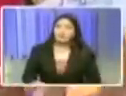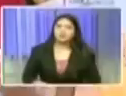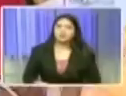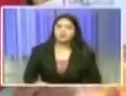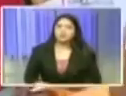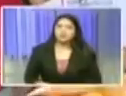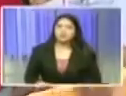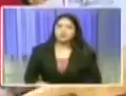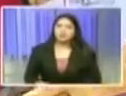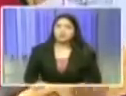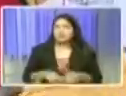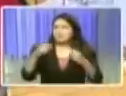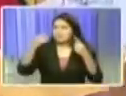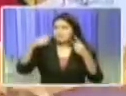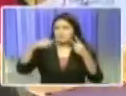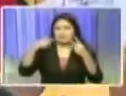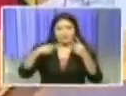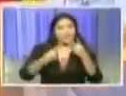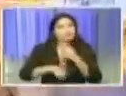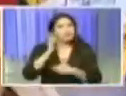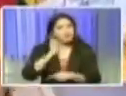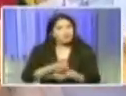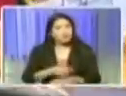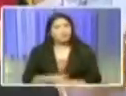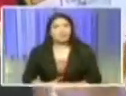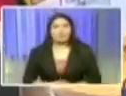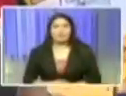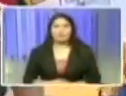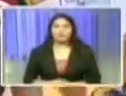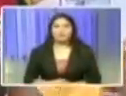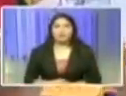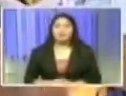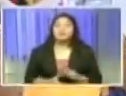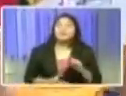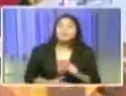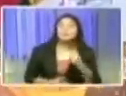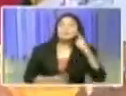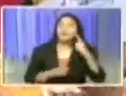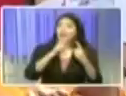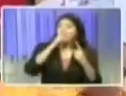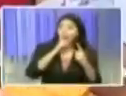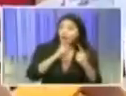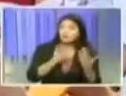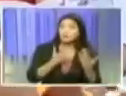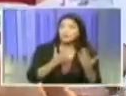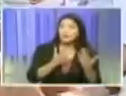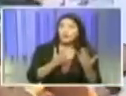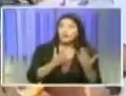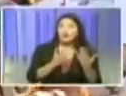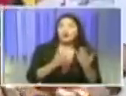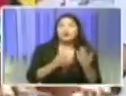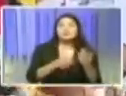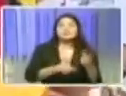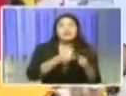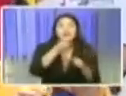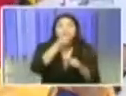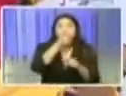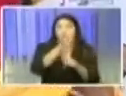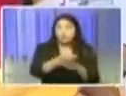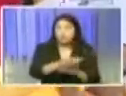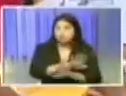Tenemos que tener diversas instancias desde el primer año, cuando el muchacho se gradúa de